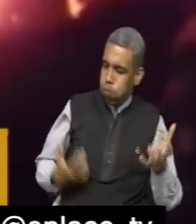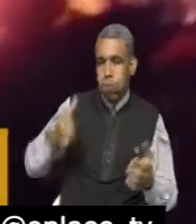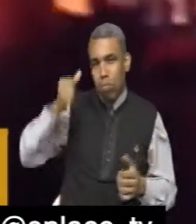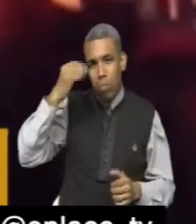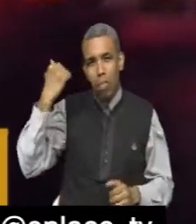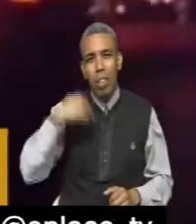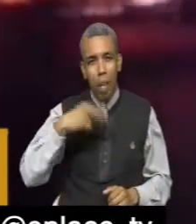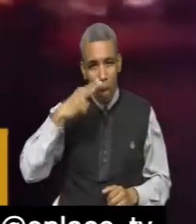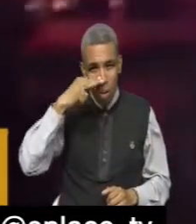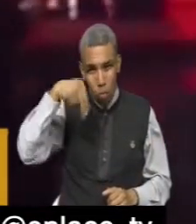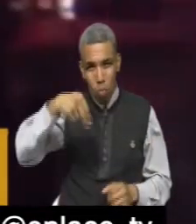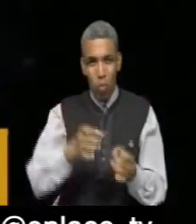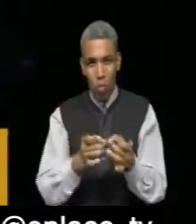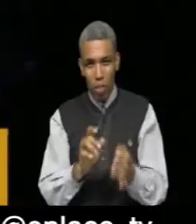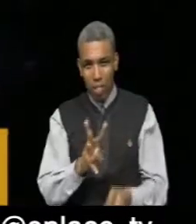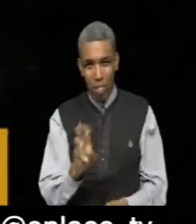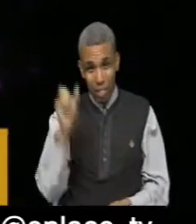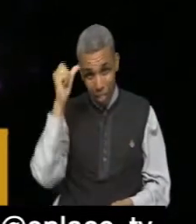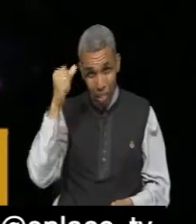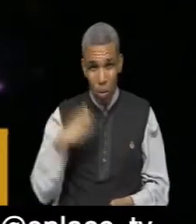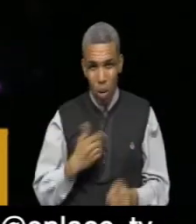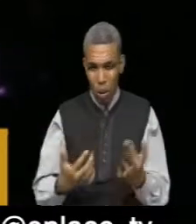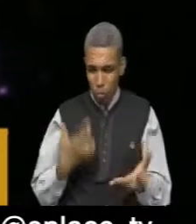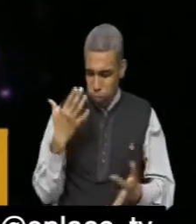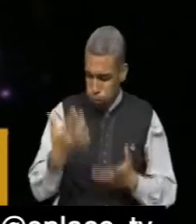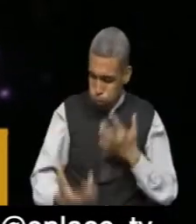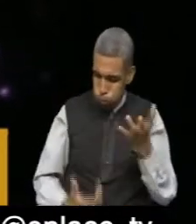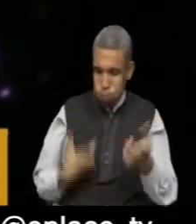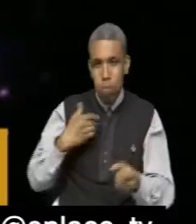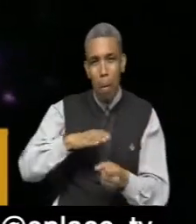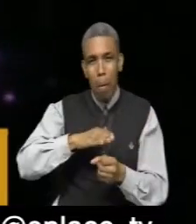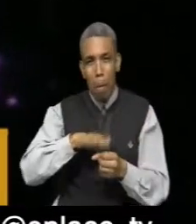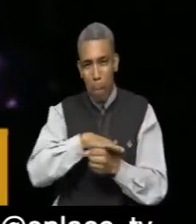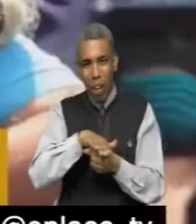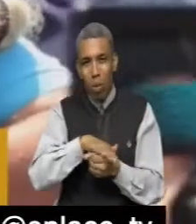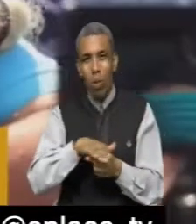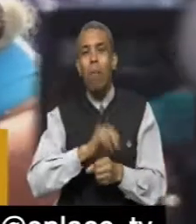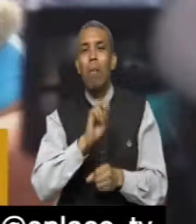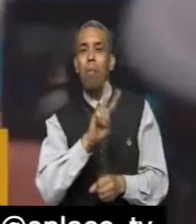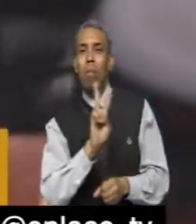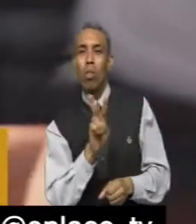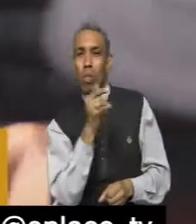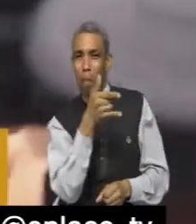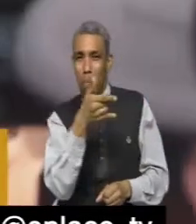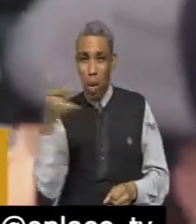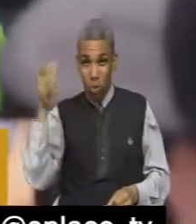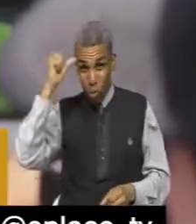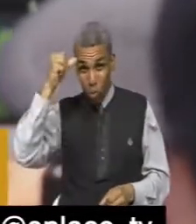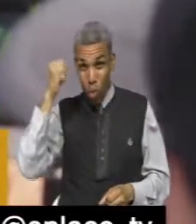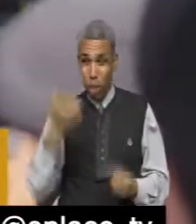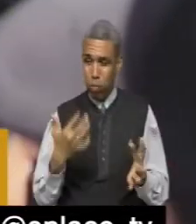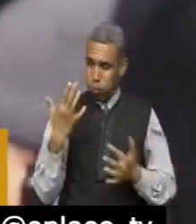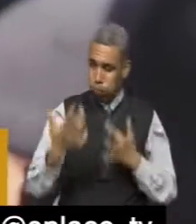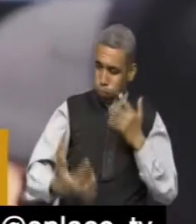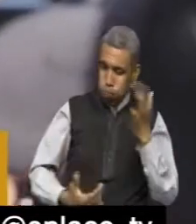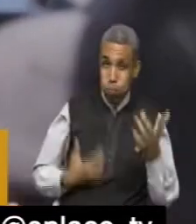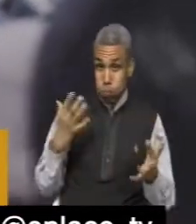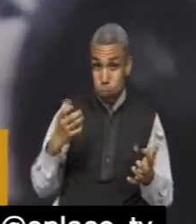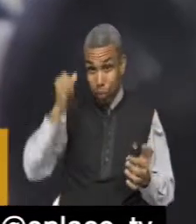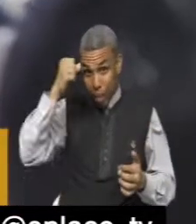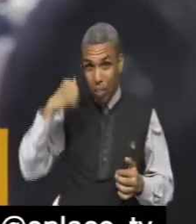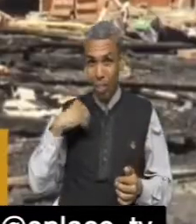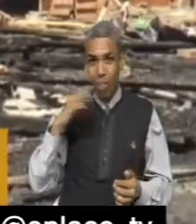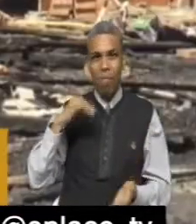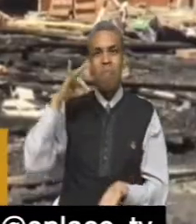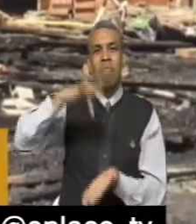junio las llamas consumieron 4 viviendas en el barrio 22 de marzo. El día de la tragedia, el alcalde Darío Echeverry se comprometió